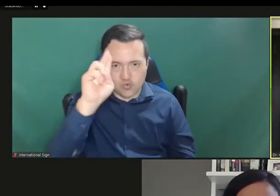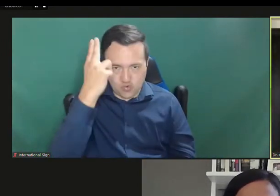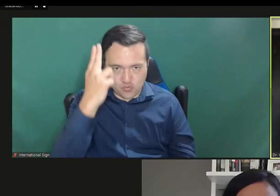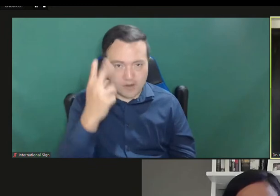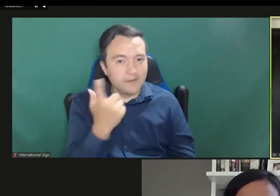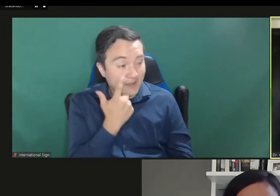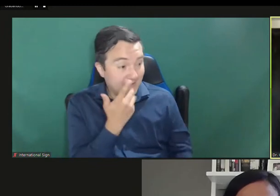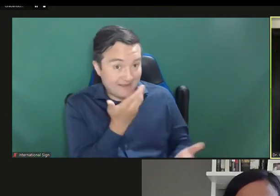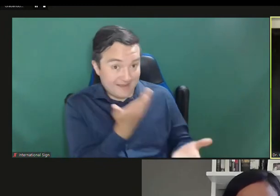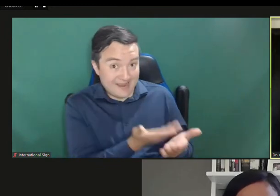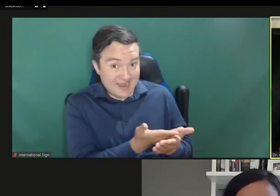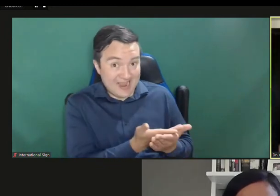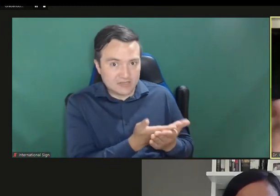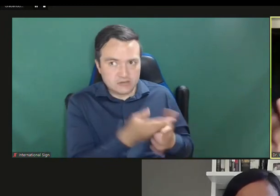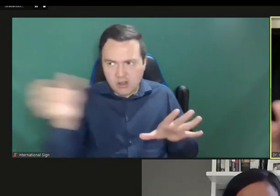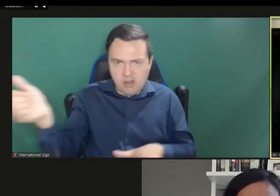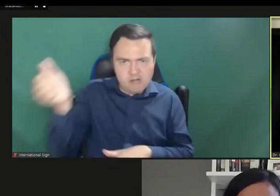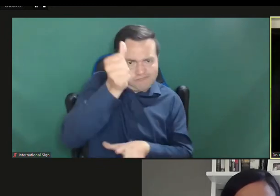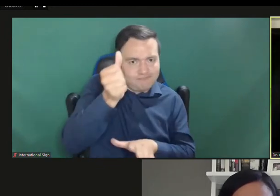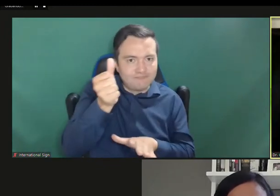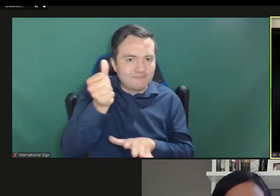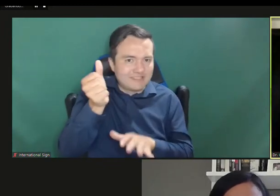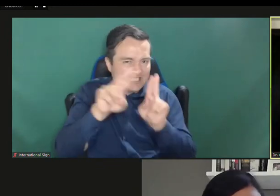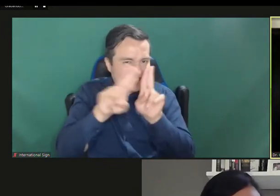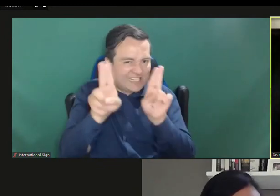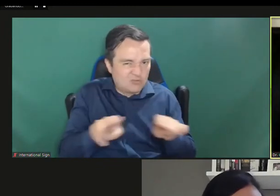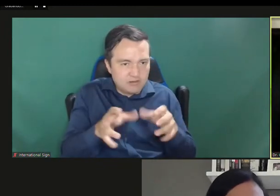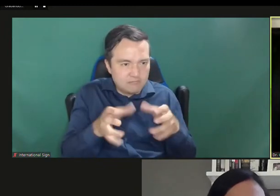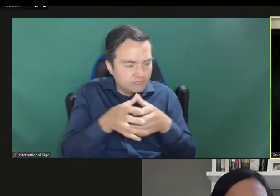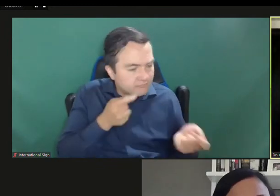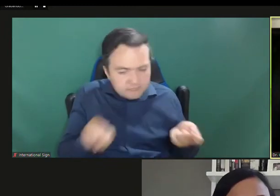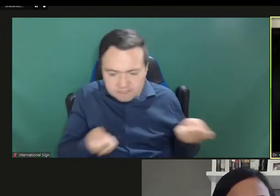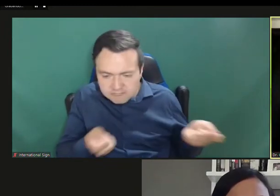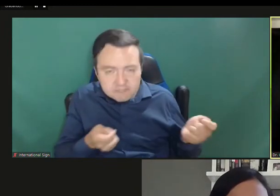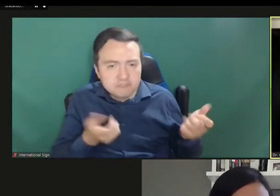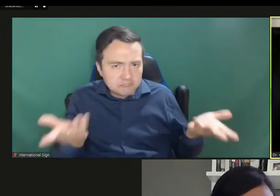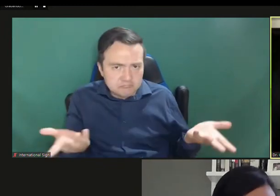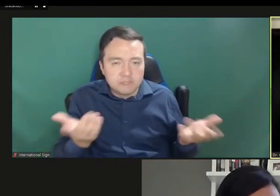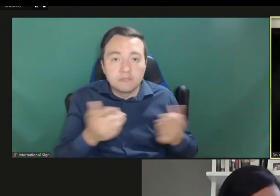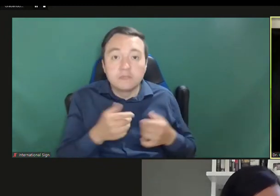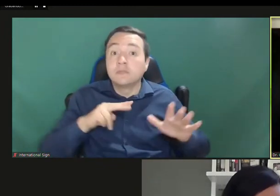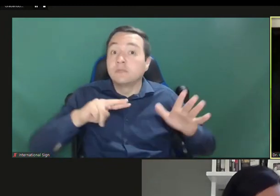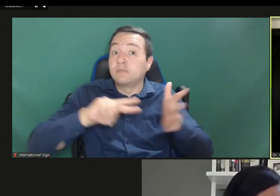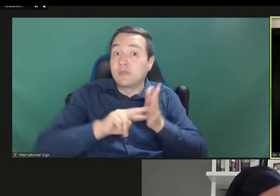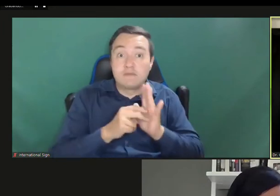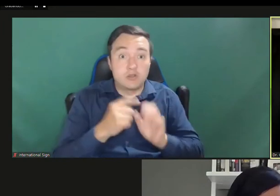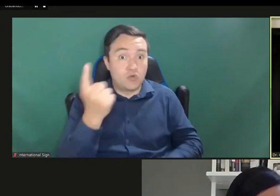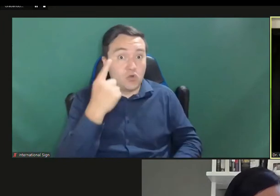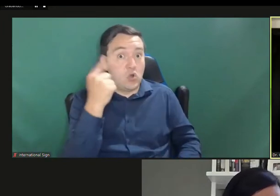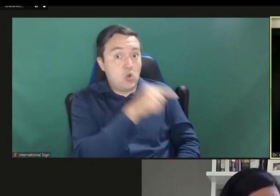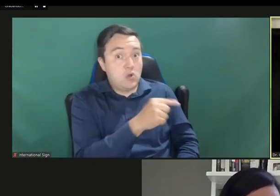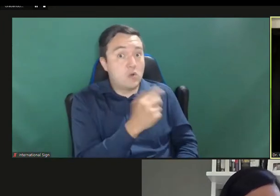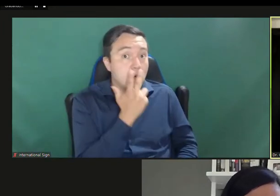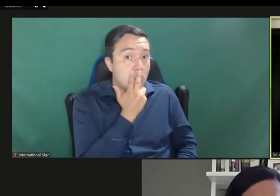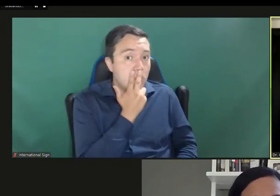esa decisión del tribunal arbitral es muy muy clara que aplica a otros factores de riesgo no exclusivamente a él